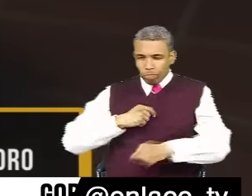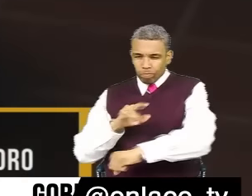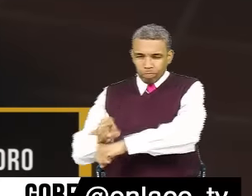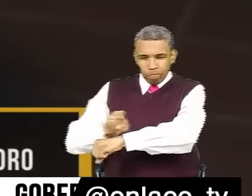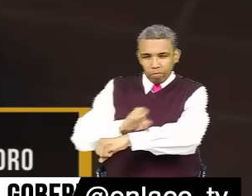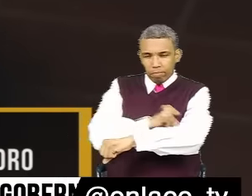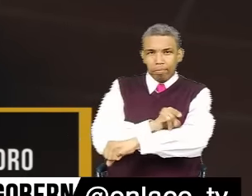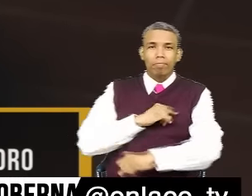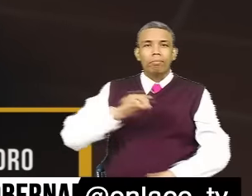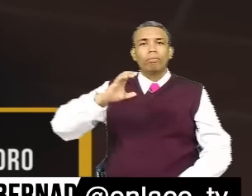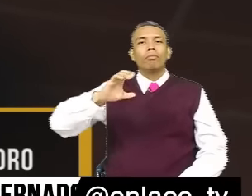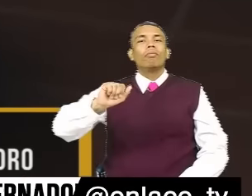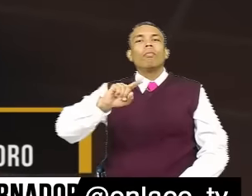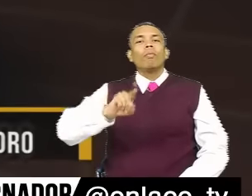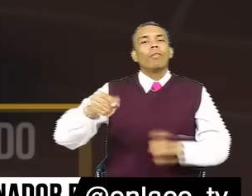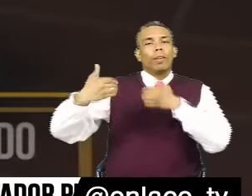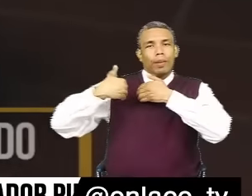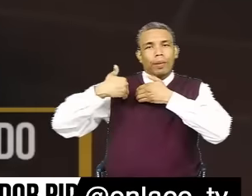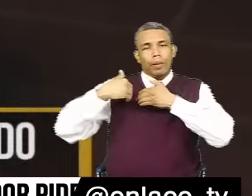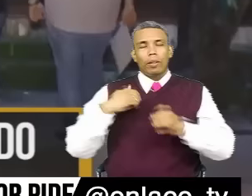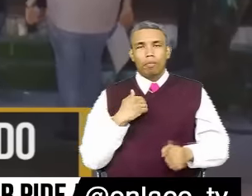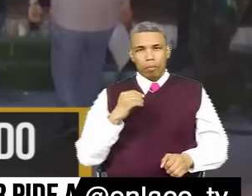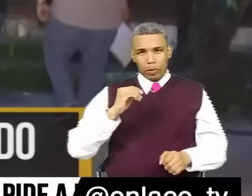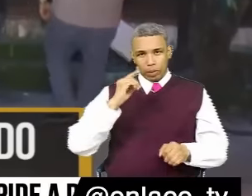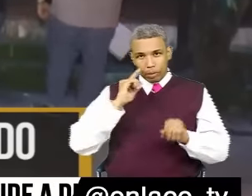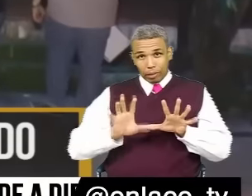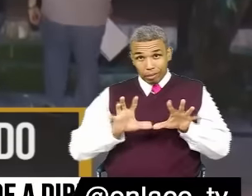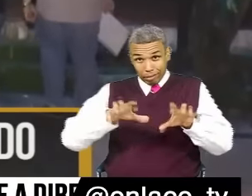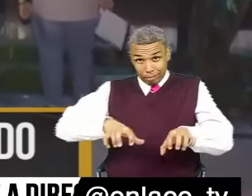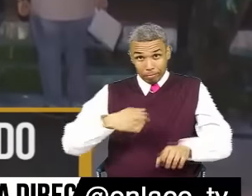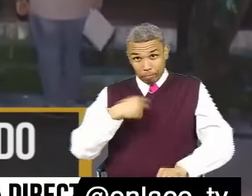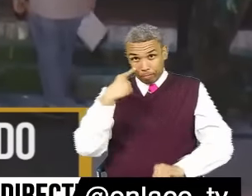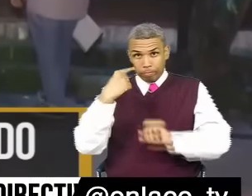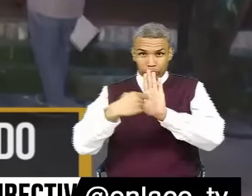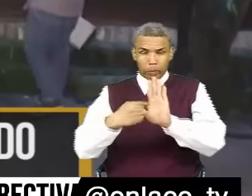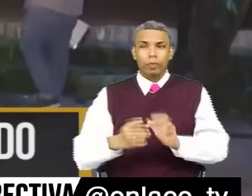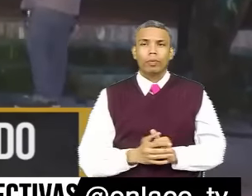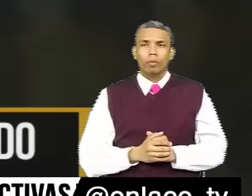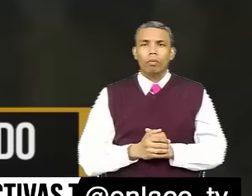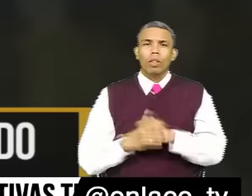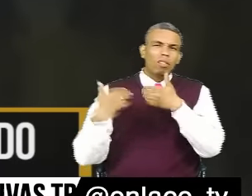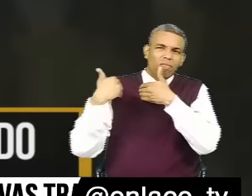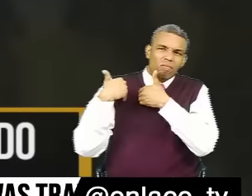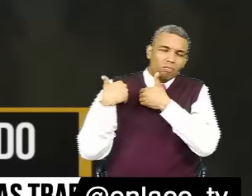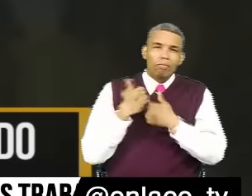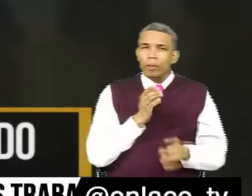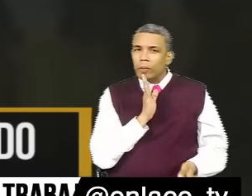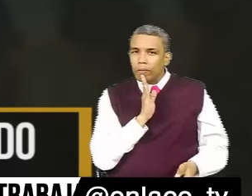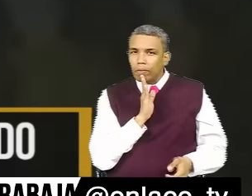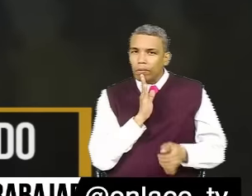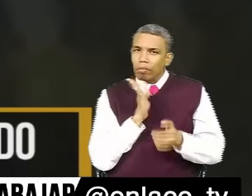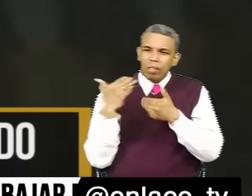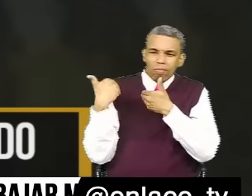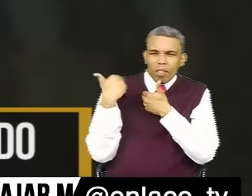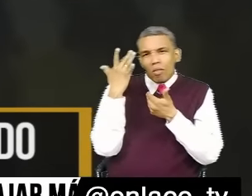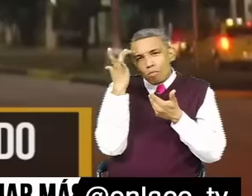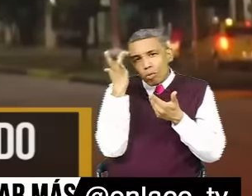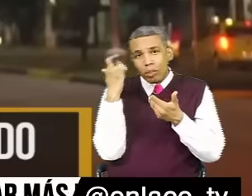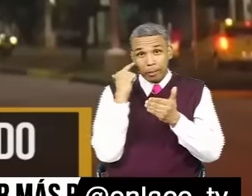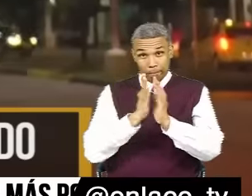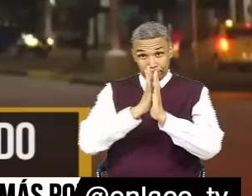Barranca Bermeja la Corporación Autónoma de Santander, CAS, a través de la seccional de Mares. El funcionario responsable de estos operativos ha explicado los motivos de los